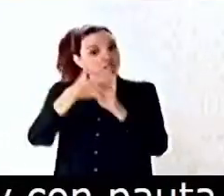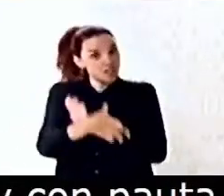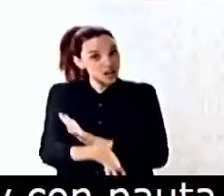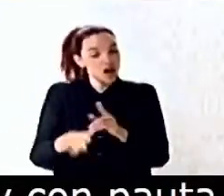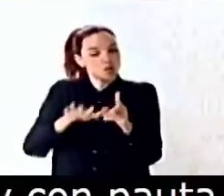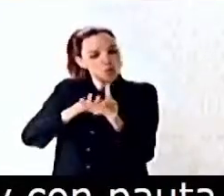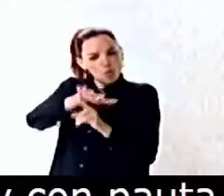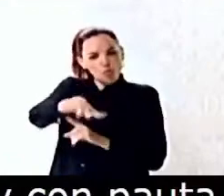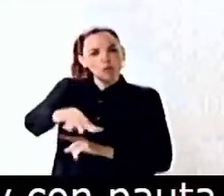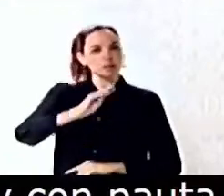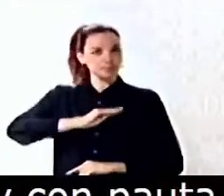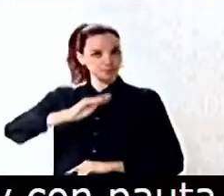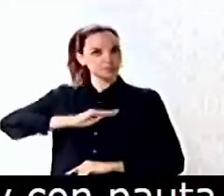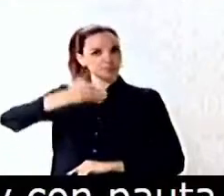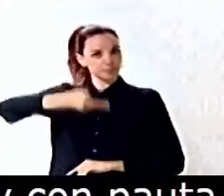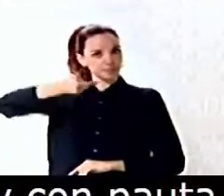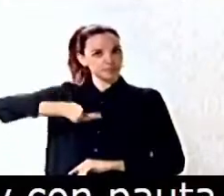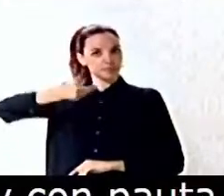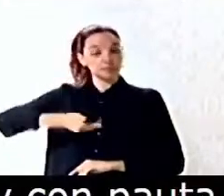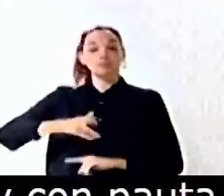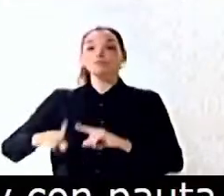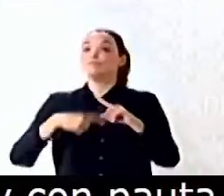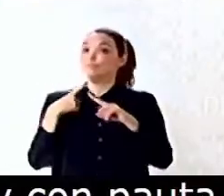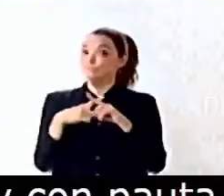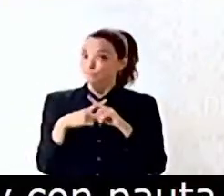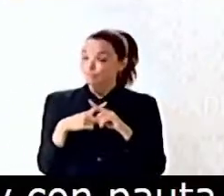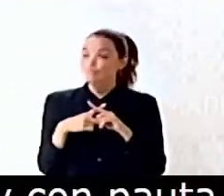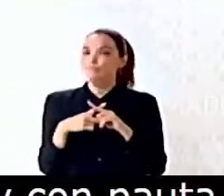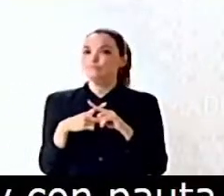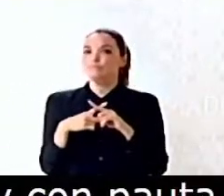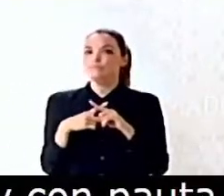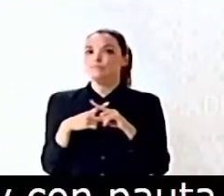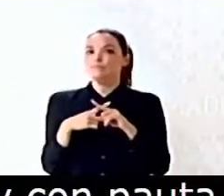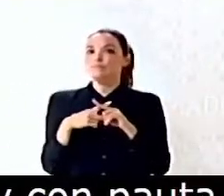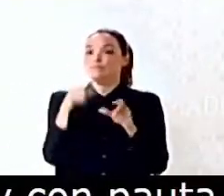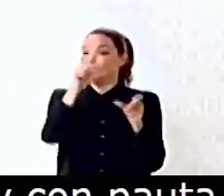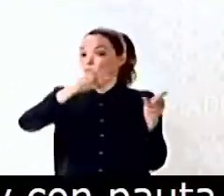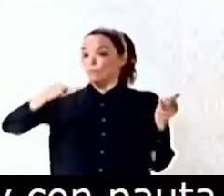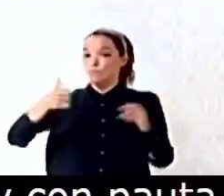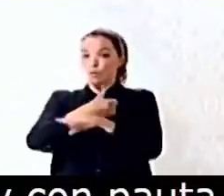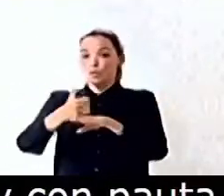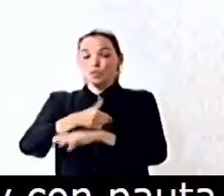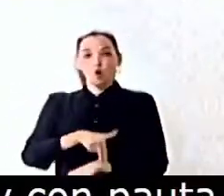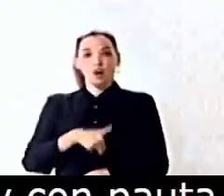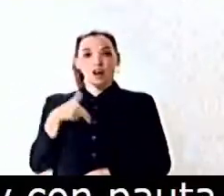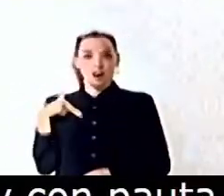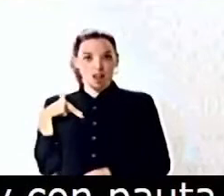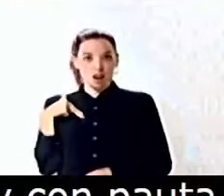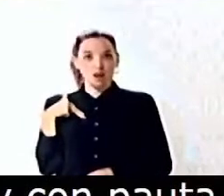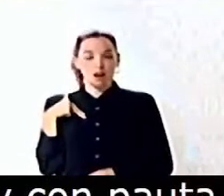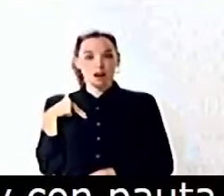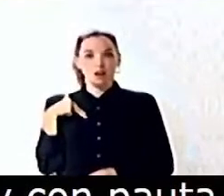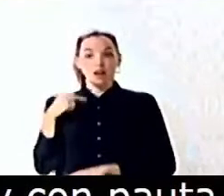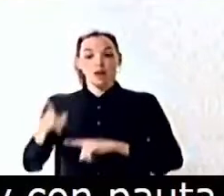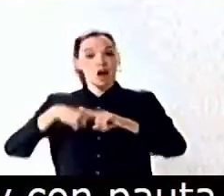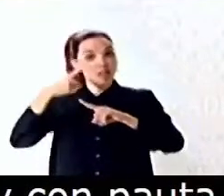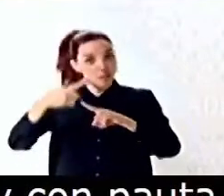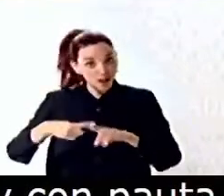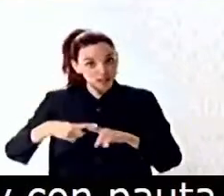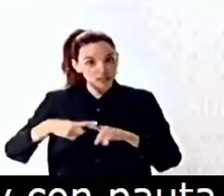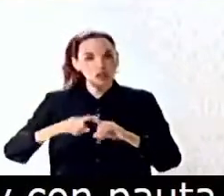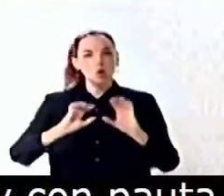muy importantes, sino que esas tasas de cobertura es sobre población general y que esas tasas de cobertura además se